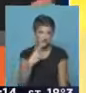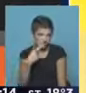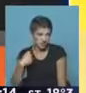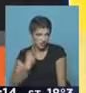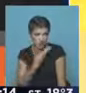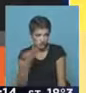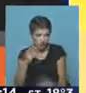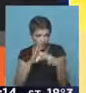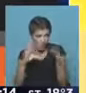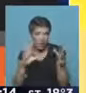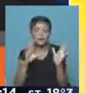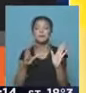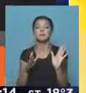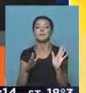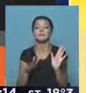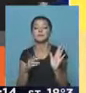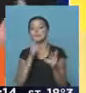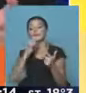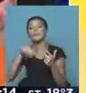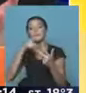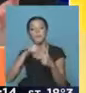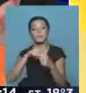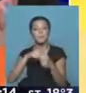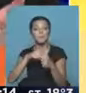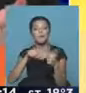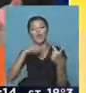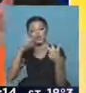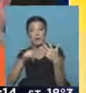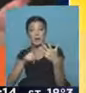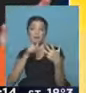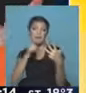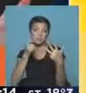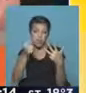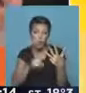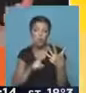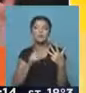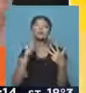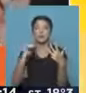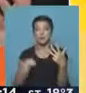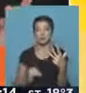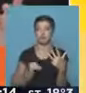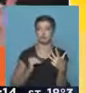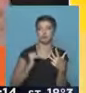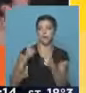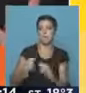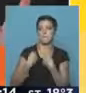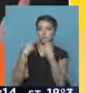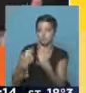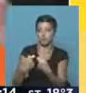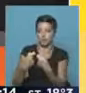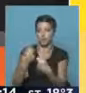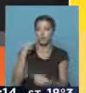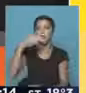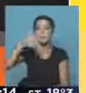Izquierda, el candidato oficial del Partido Socialista, que parece con muy pocas chances, y el ascenso fulgurante y por lo menos desde mi punto de vista,